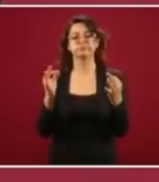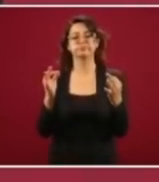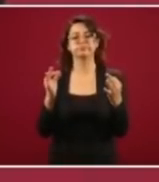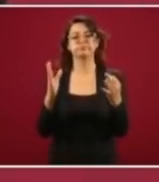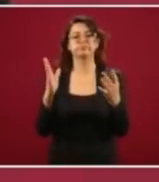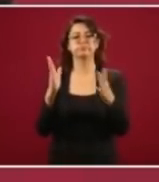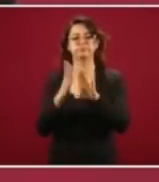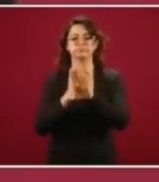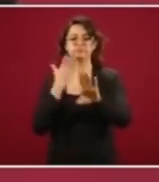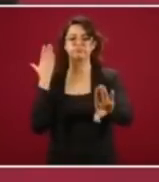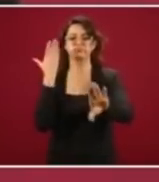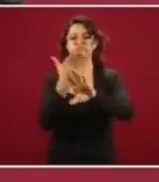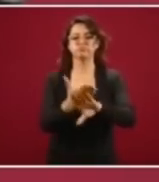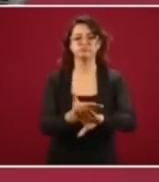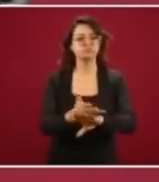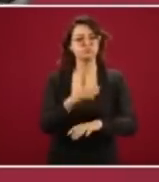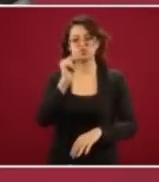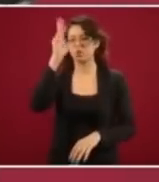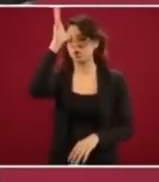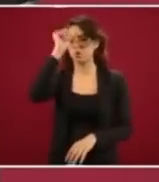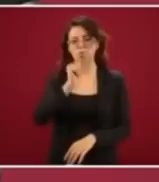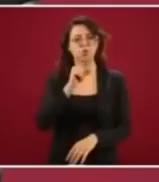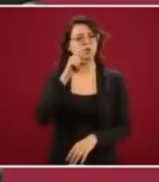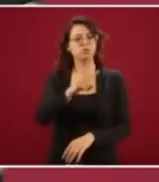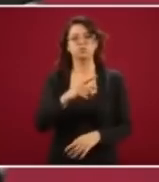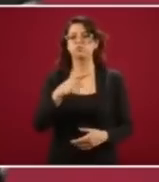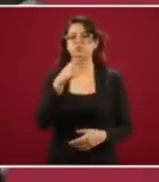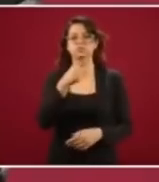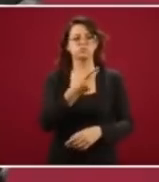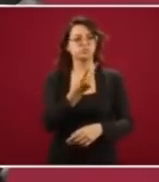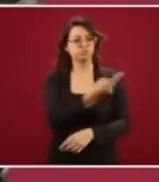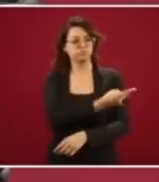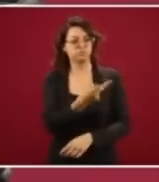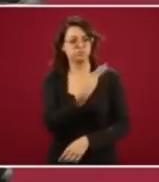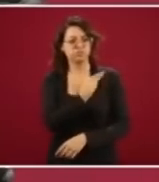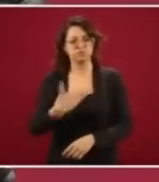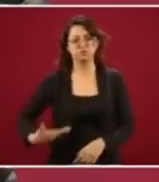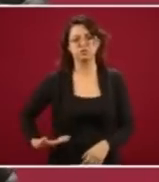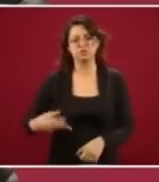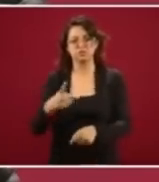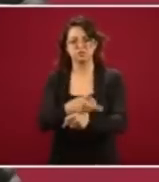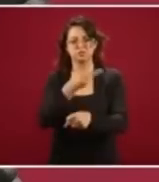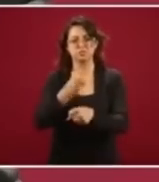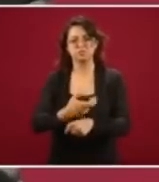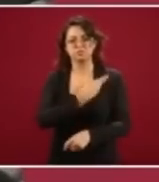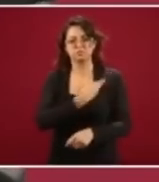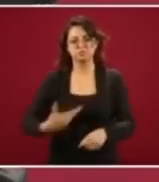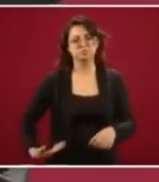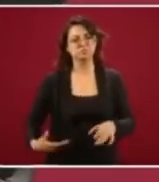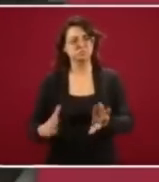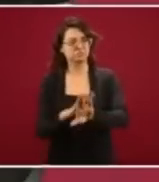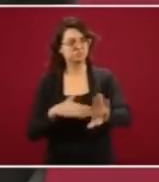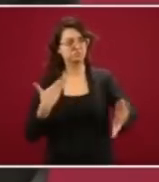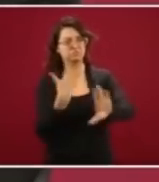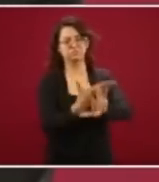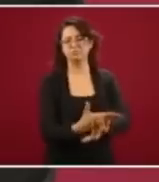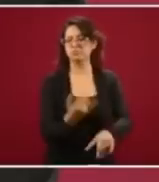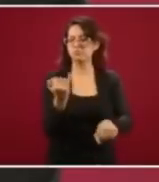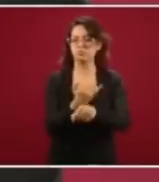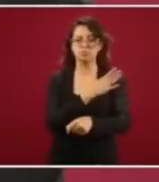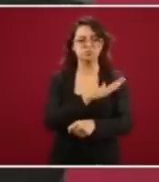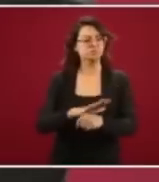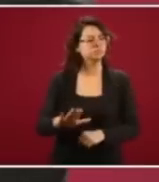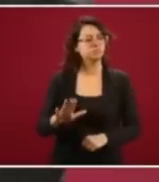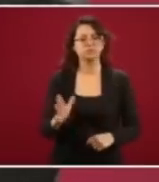del golpe de Estado y se le otorgan al gobernador facultades para